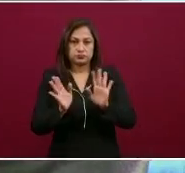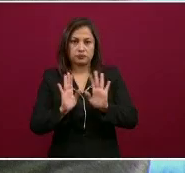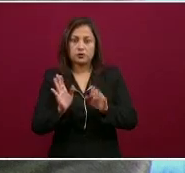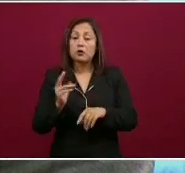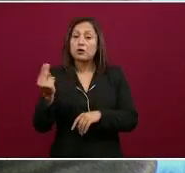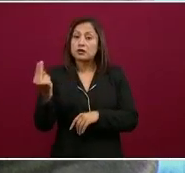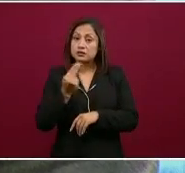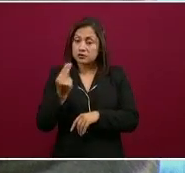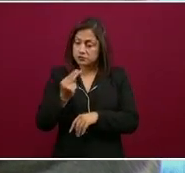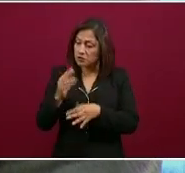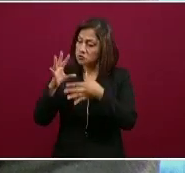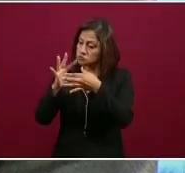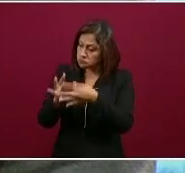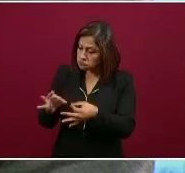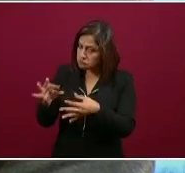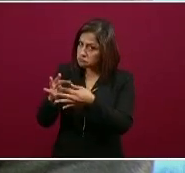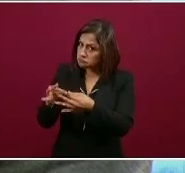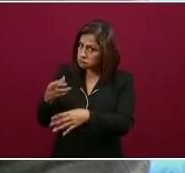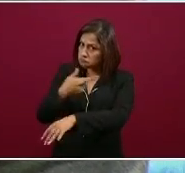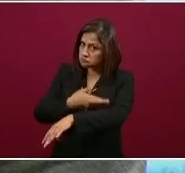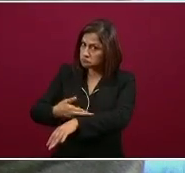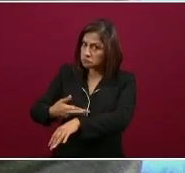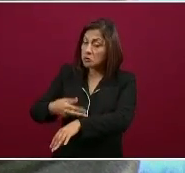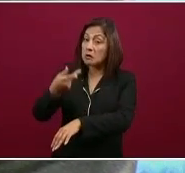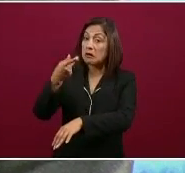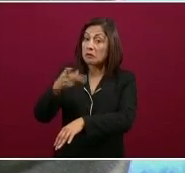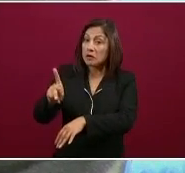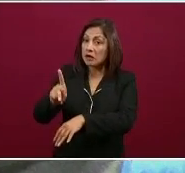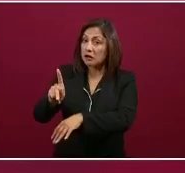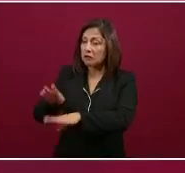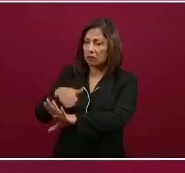respetando los derechos humanos.